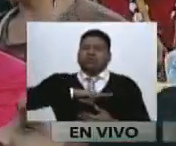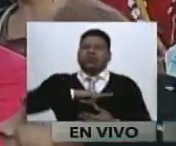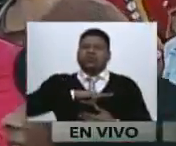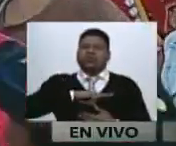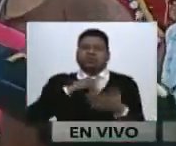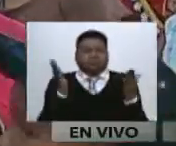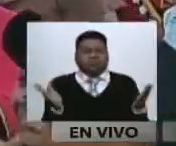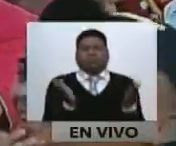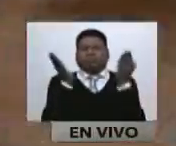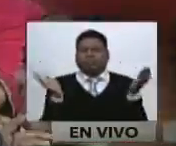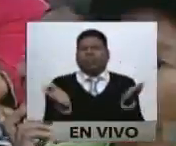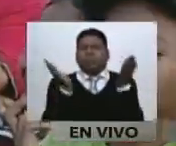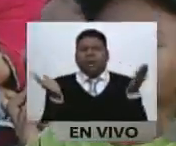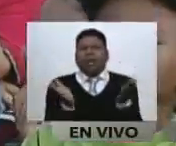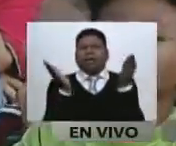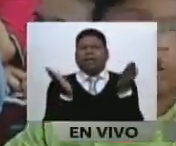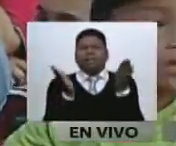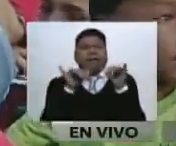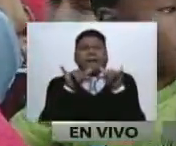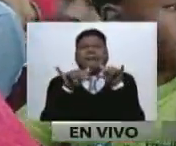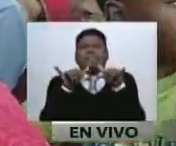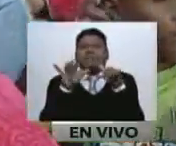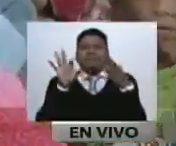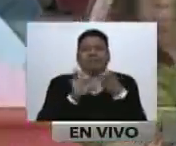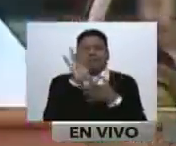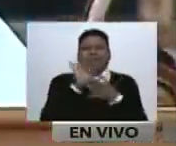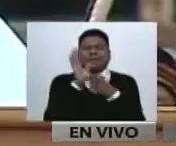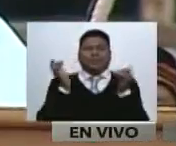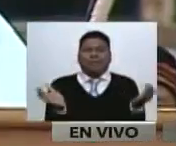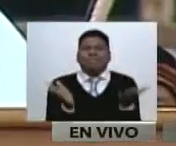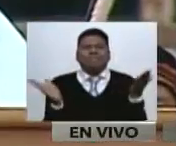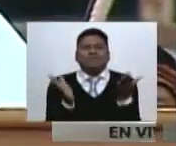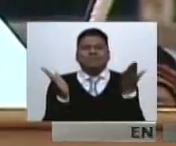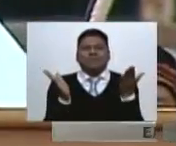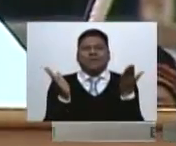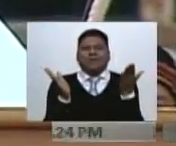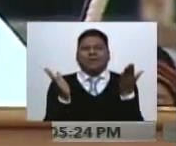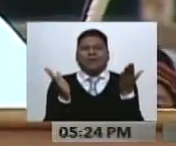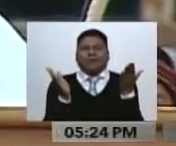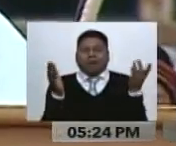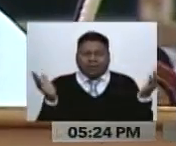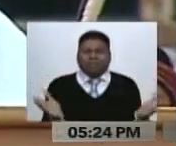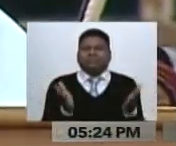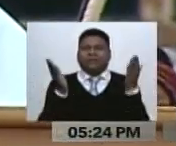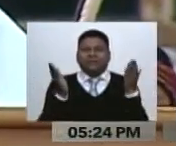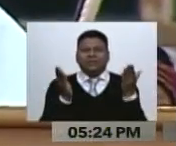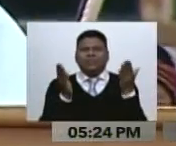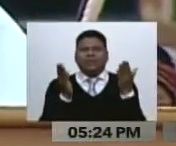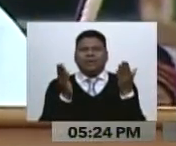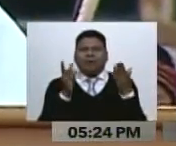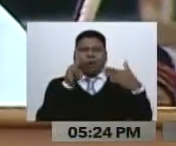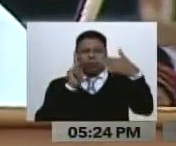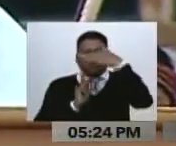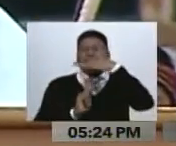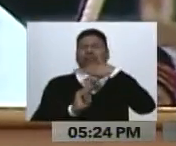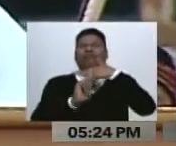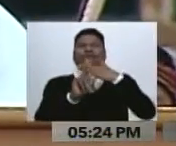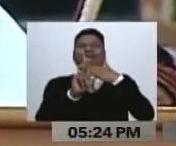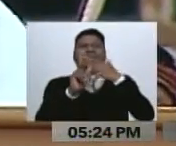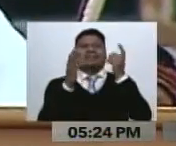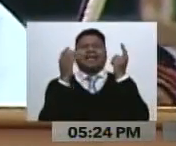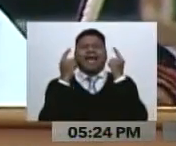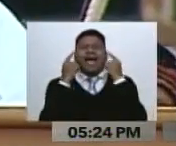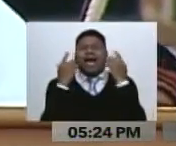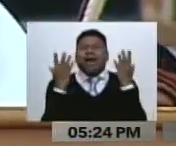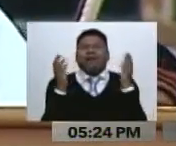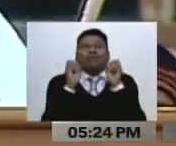anima. Y es el mismo espíritu que animó a los profetas. No nos hemos dado cuenta que Dios